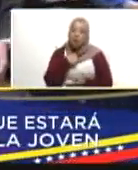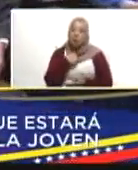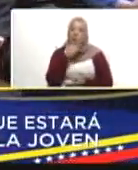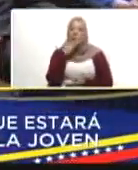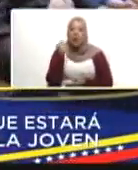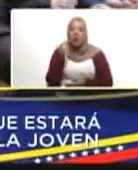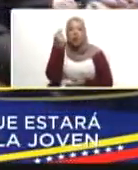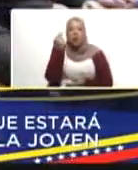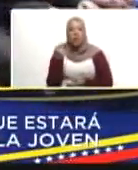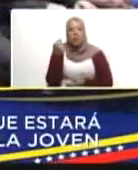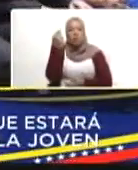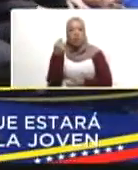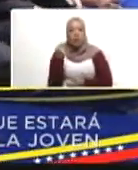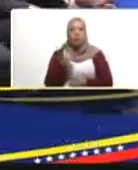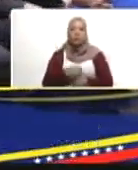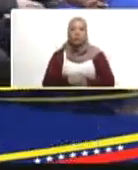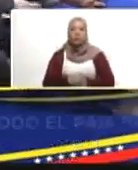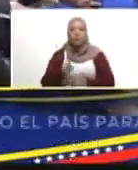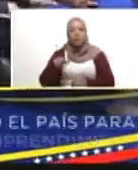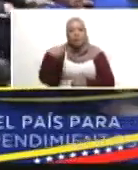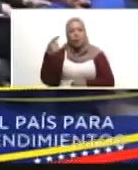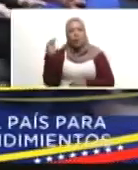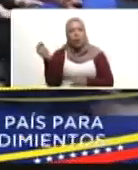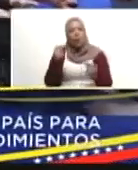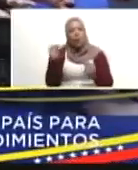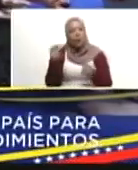día eso lo hablamos